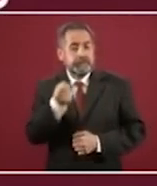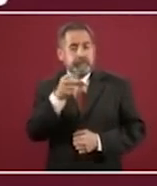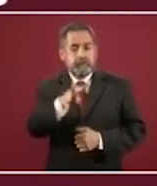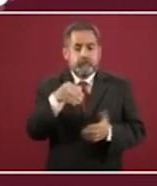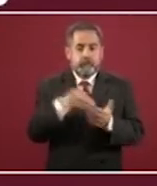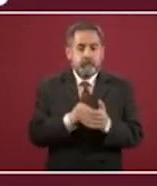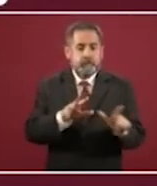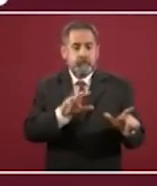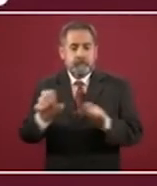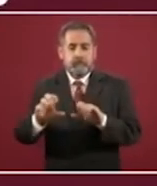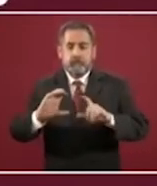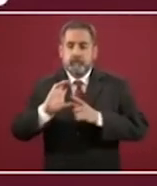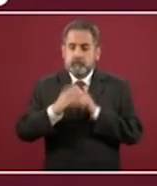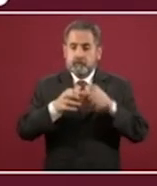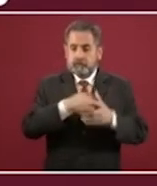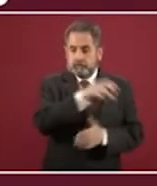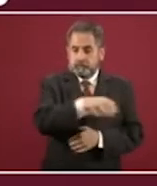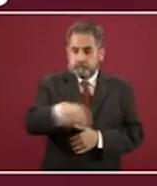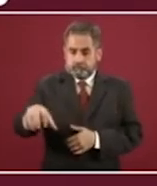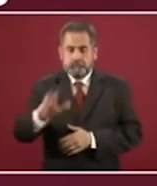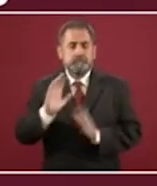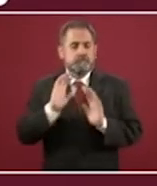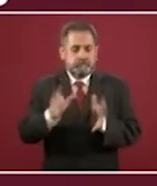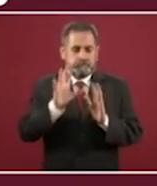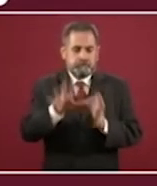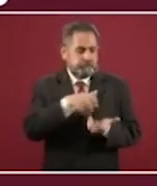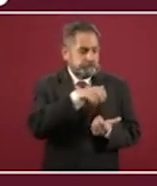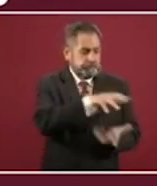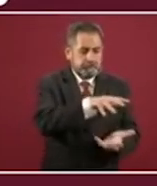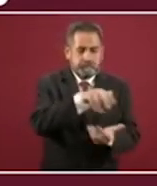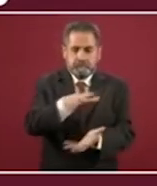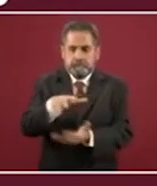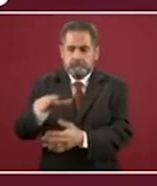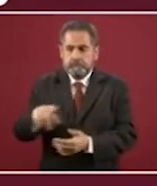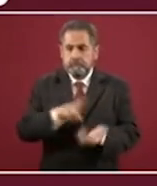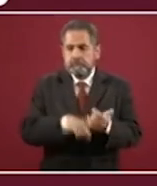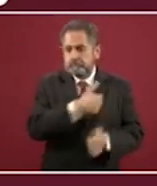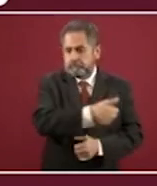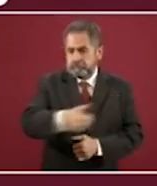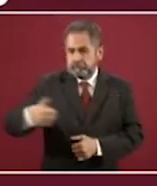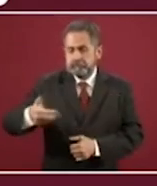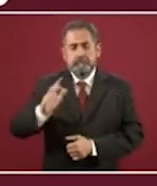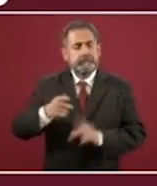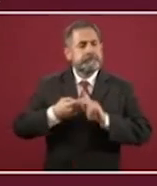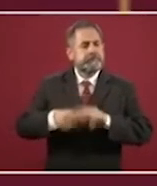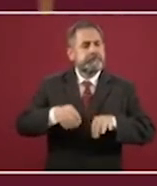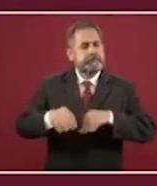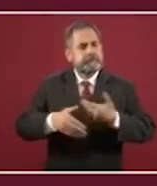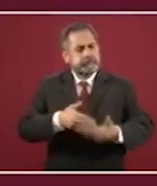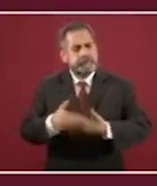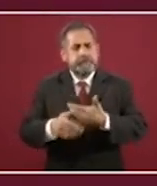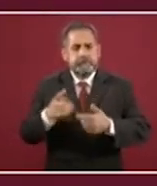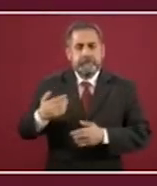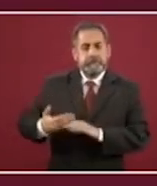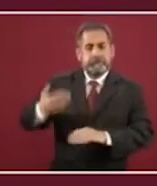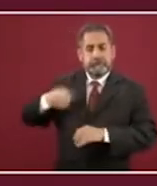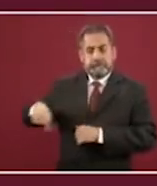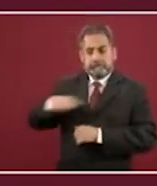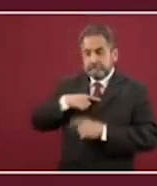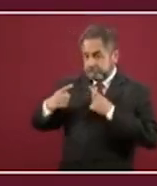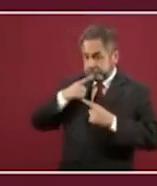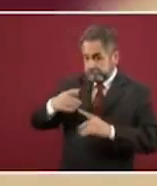700 comités ya disponen de los recursos asignados y han iniciado los trabajos y acciones acordados en sus